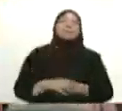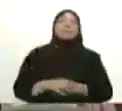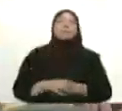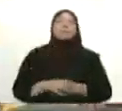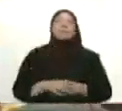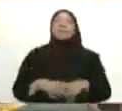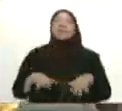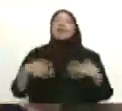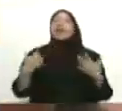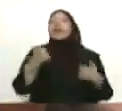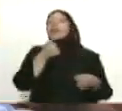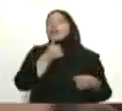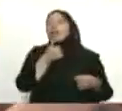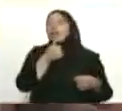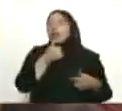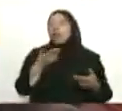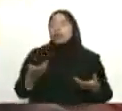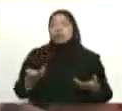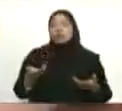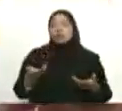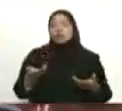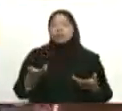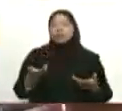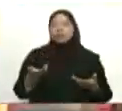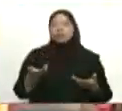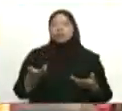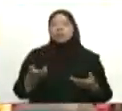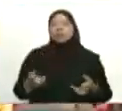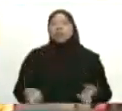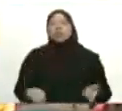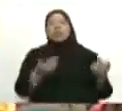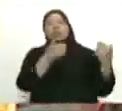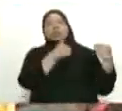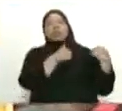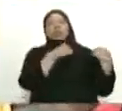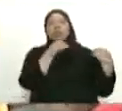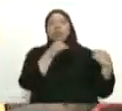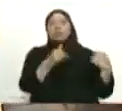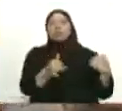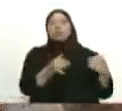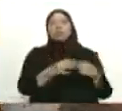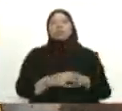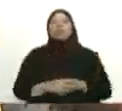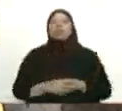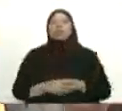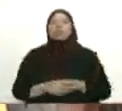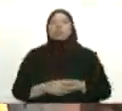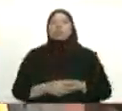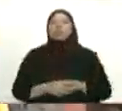Ah bueno responsable en aún y Carmen